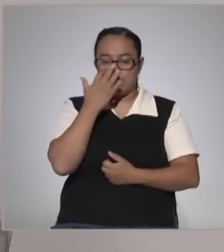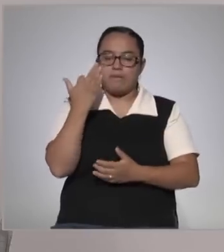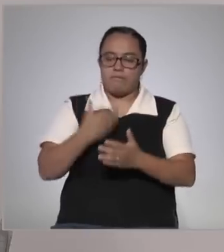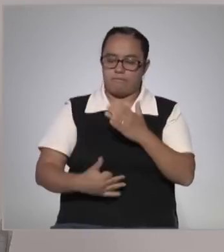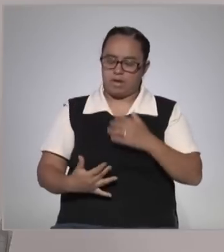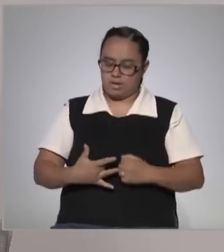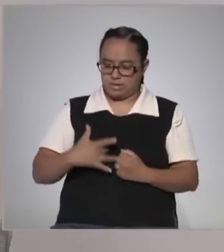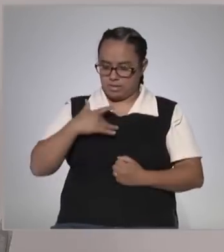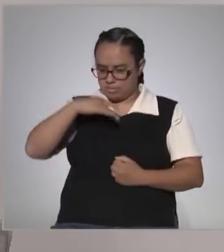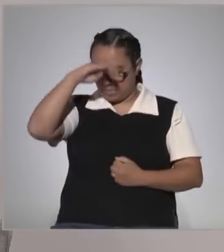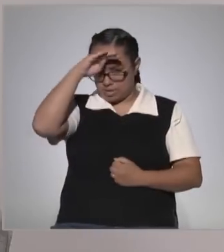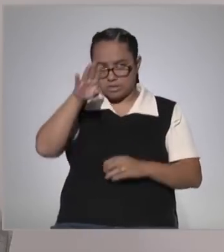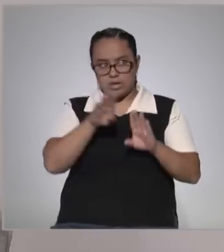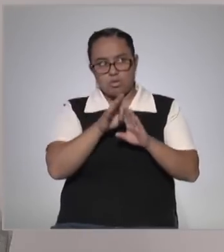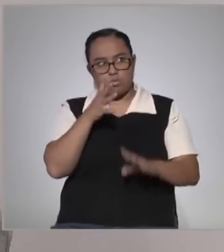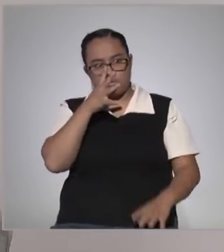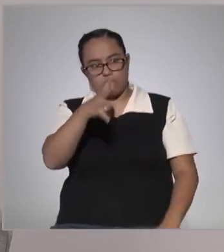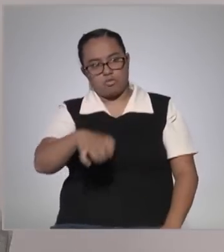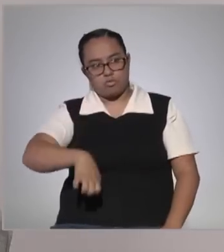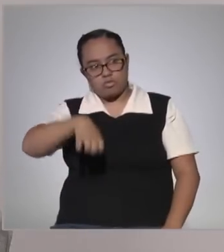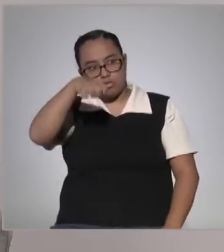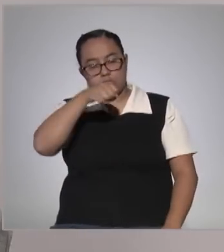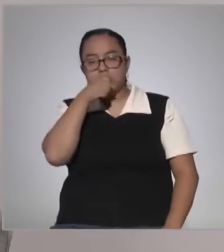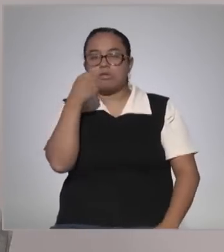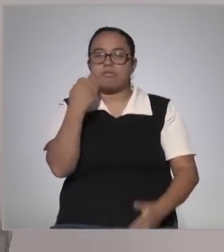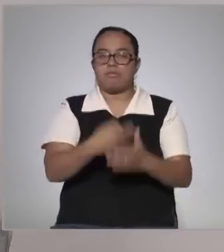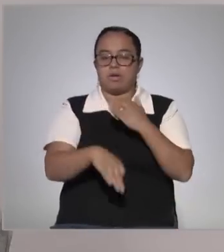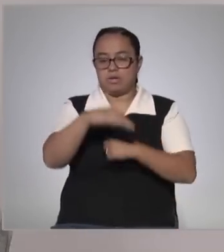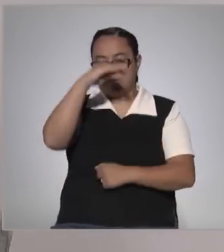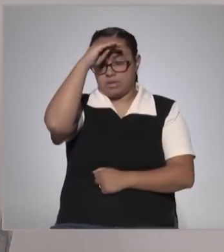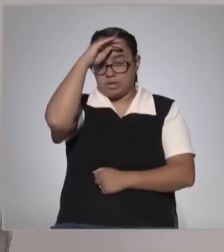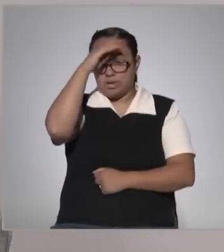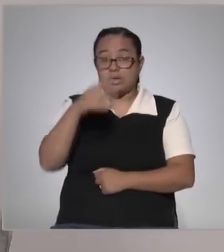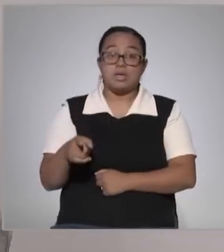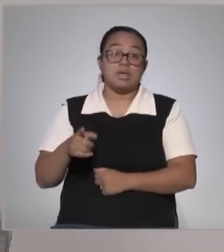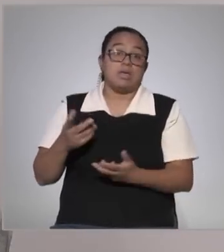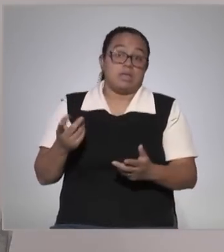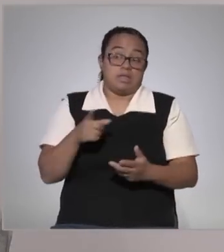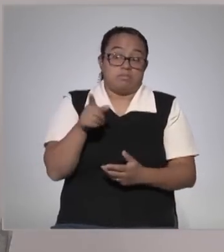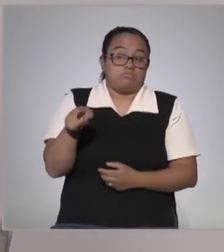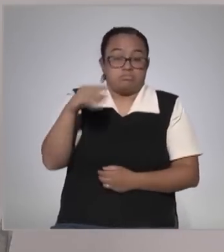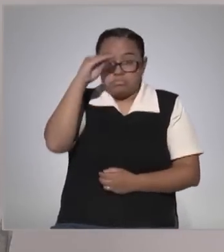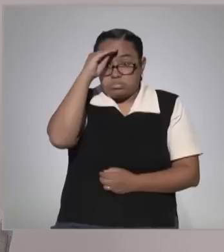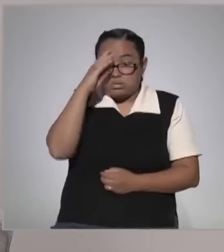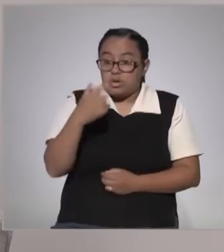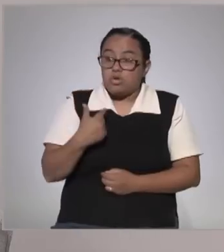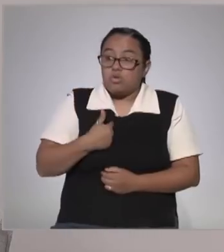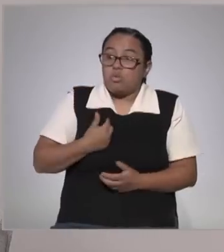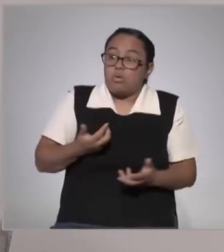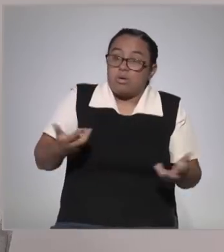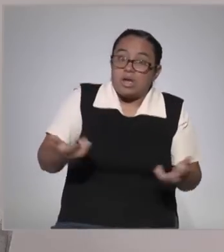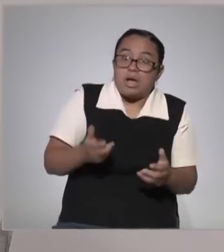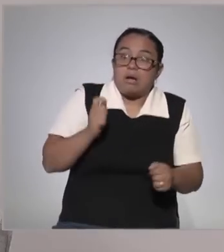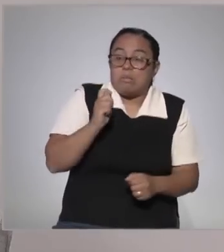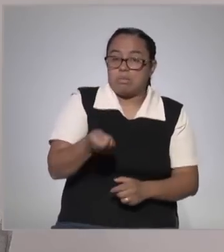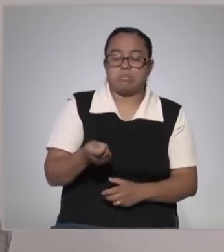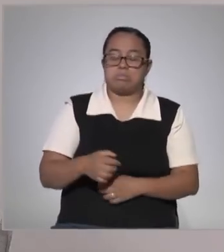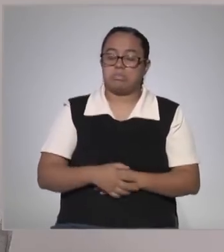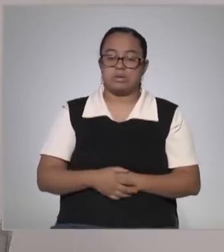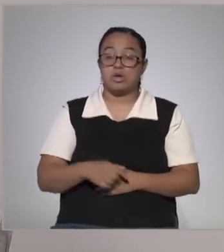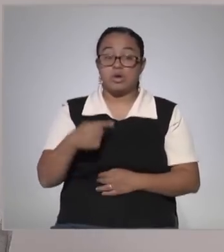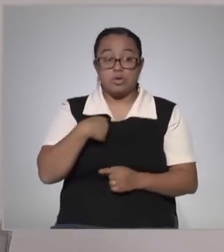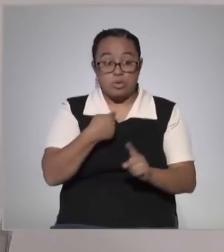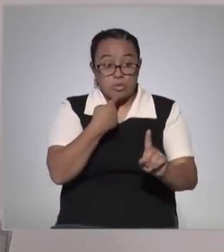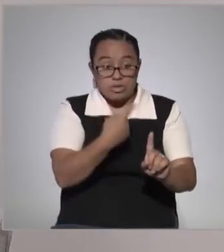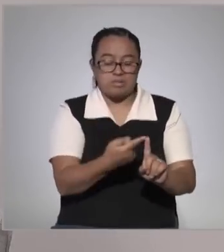cómo viviremos la vejez, pero también en su pareja. Y el tema es, ¿qué hago? Porque pues no lo quiere compartir porque no quiere